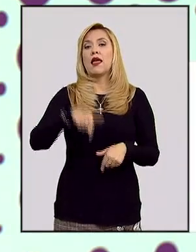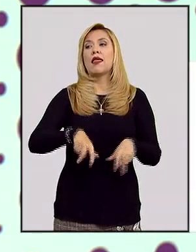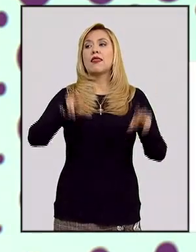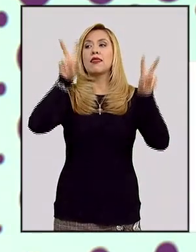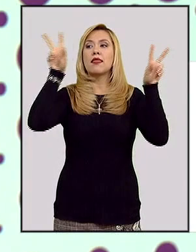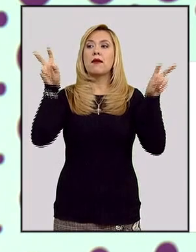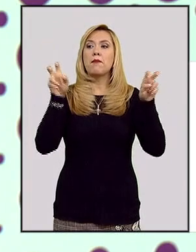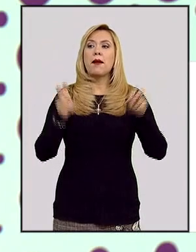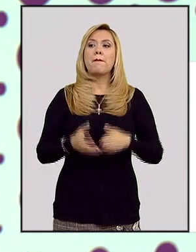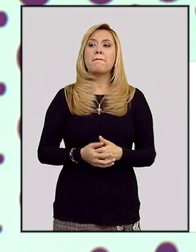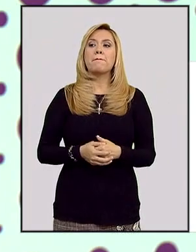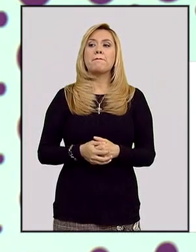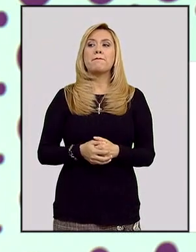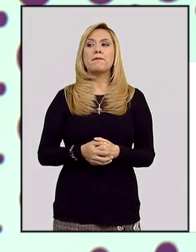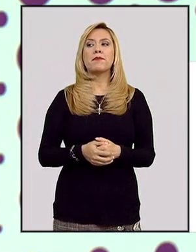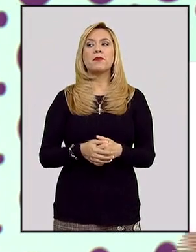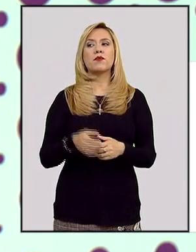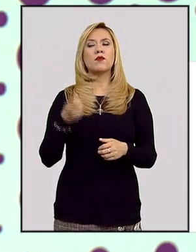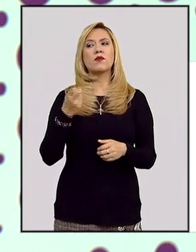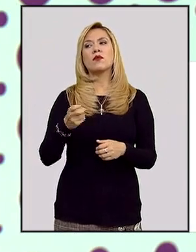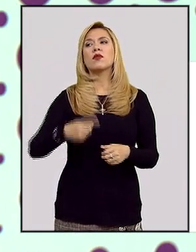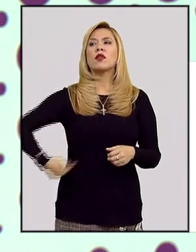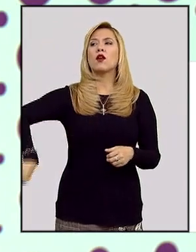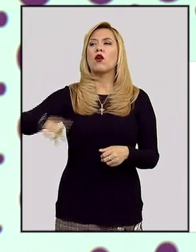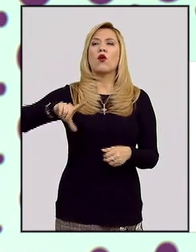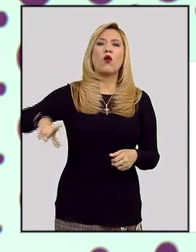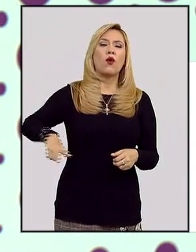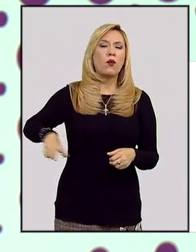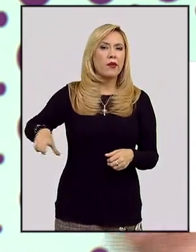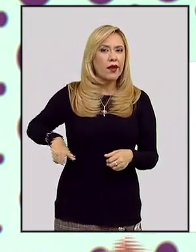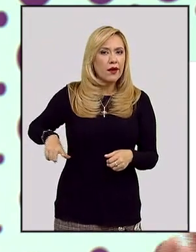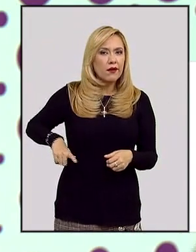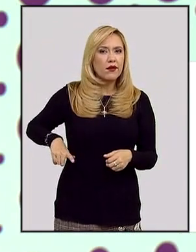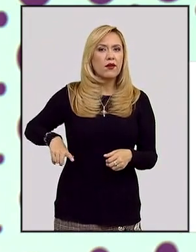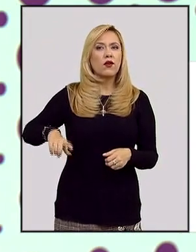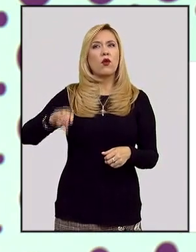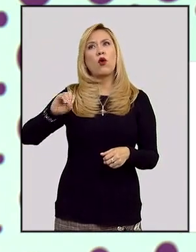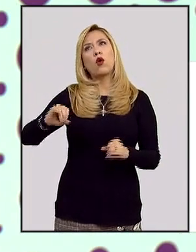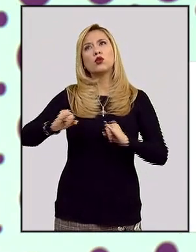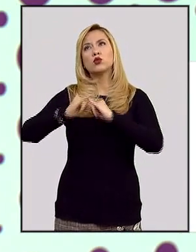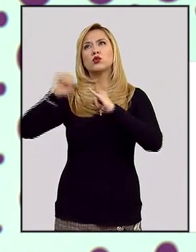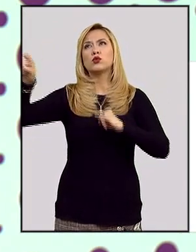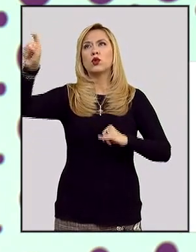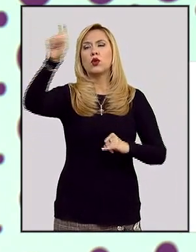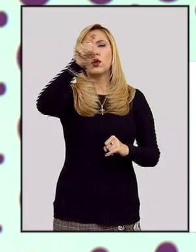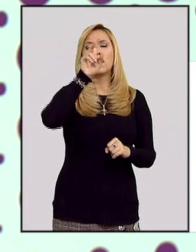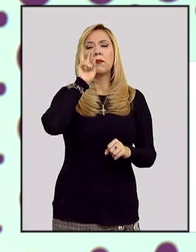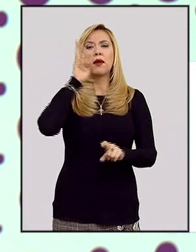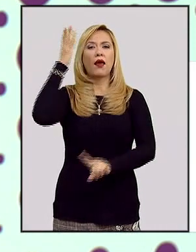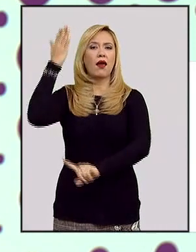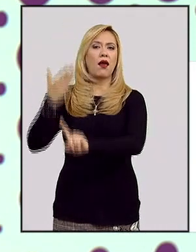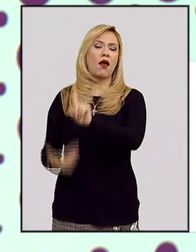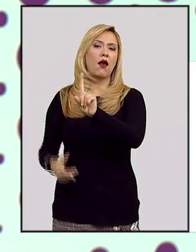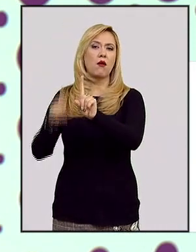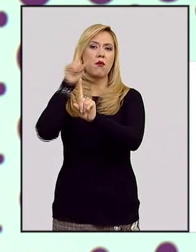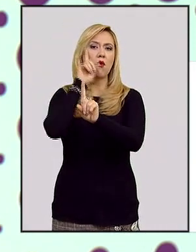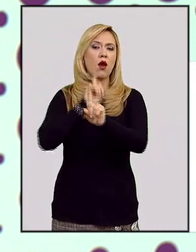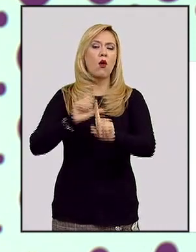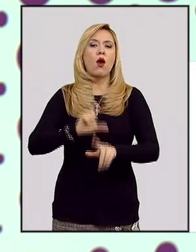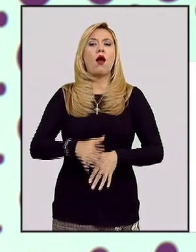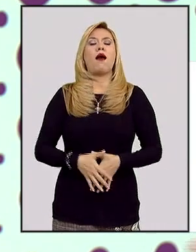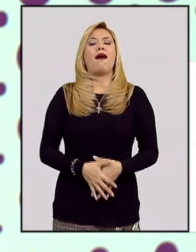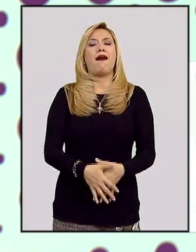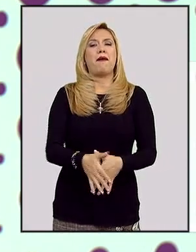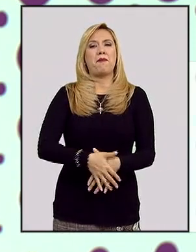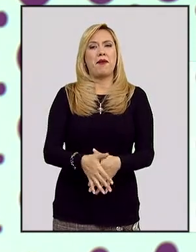de esta violencia institucional que tiene un componente muy importante de género y que asume que el embarazo y que el parto